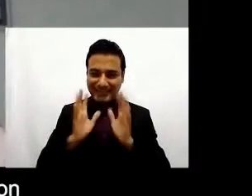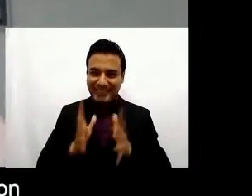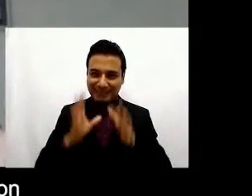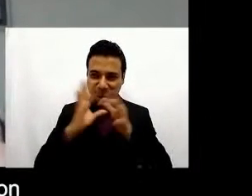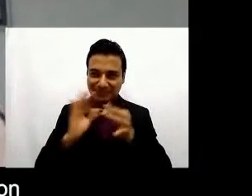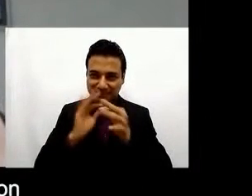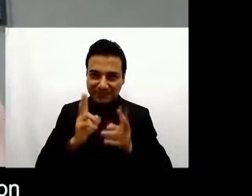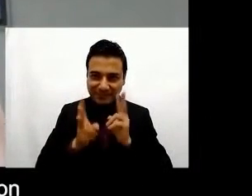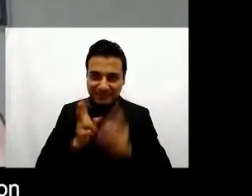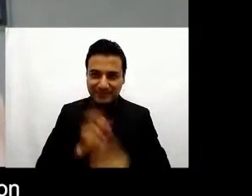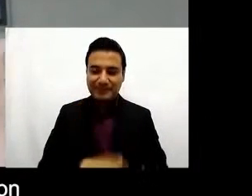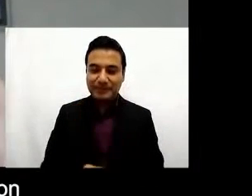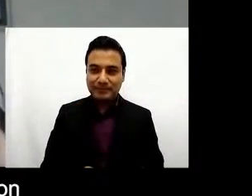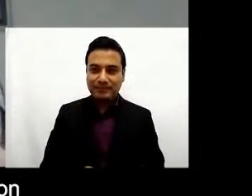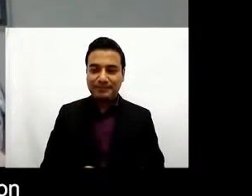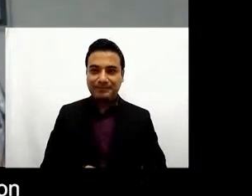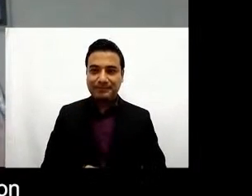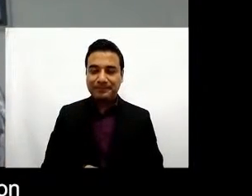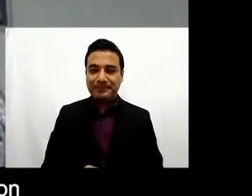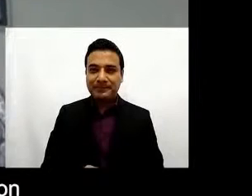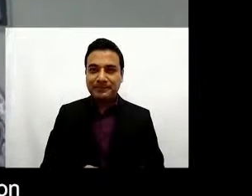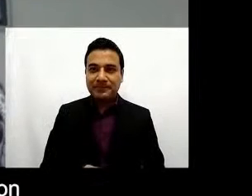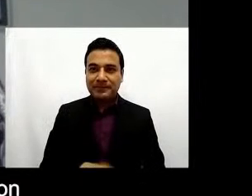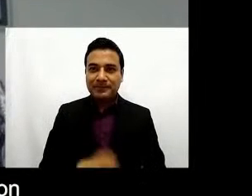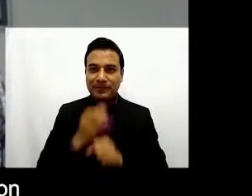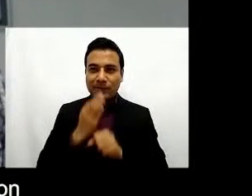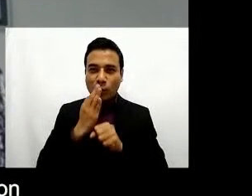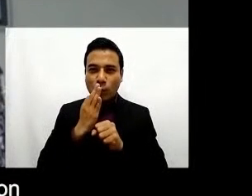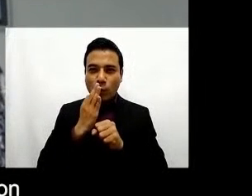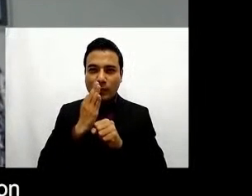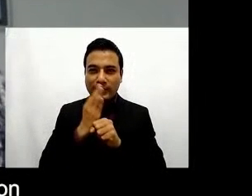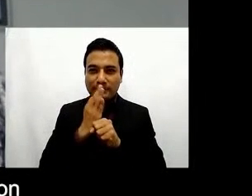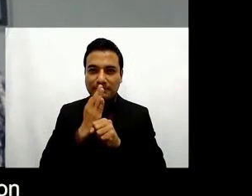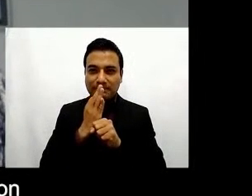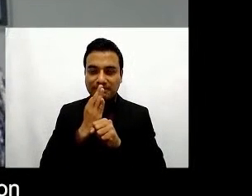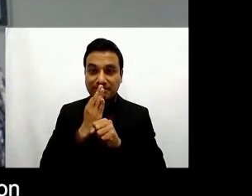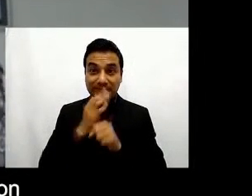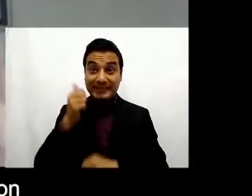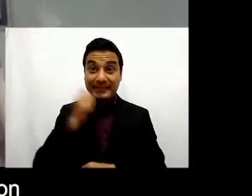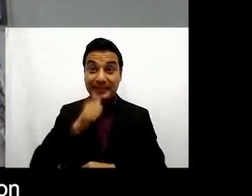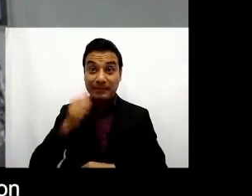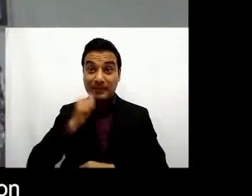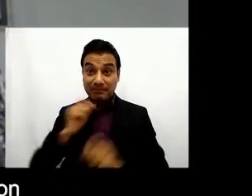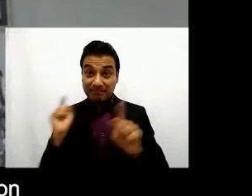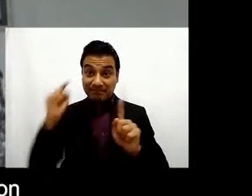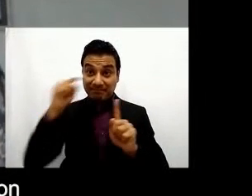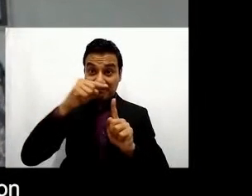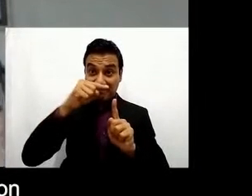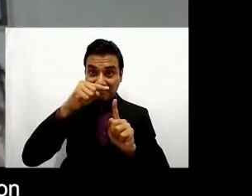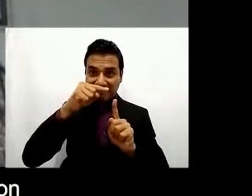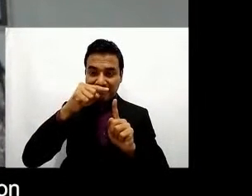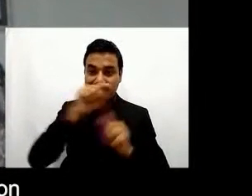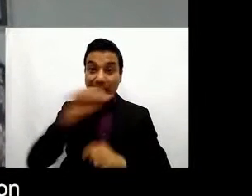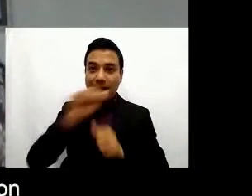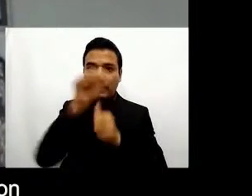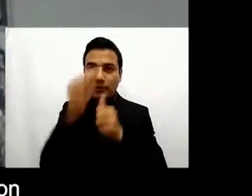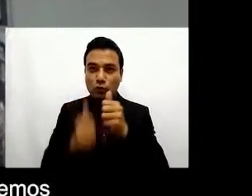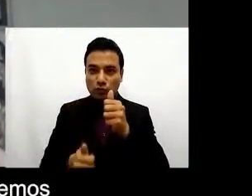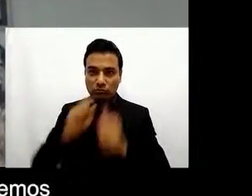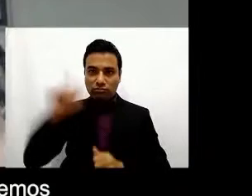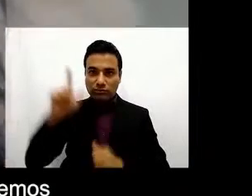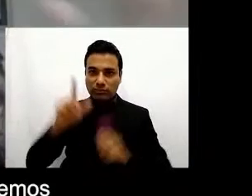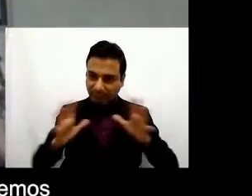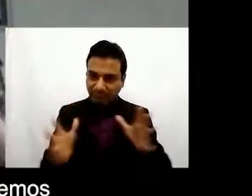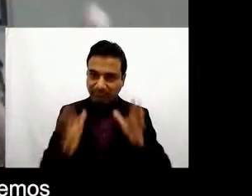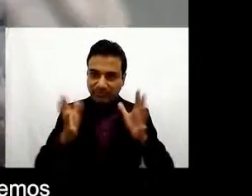concentrados también en quienes crean y en quienes son portadores de este patrimonio vivo,